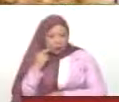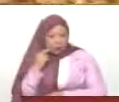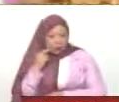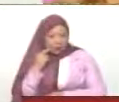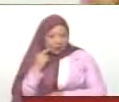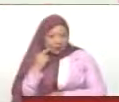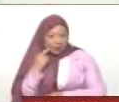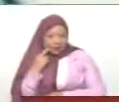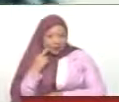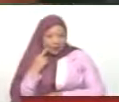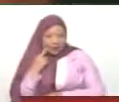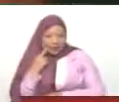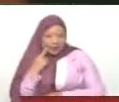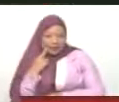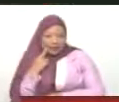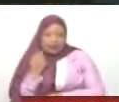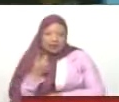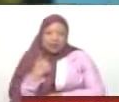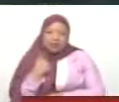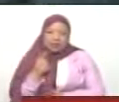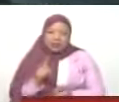Golfeadito, ¿vale?